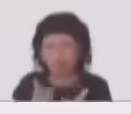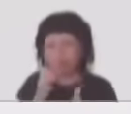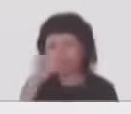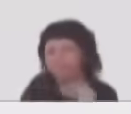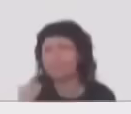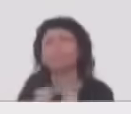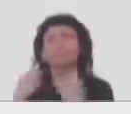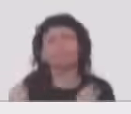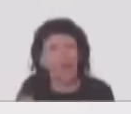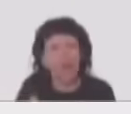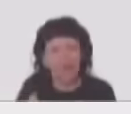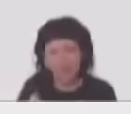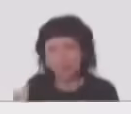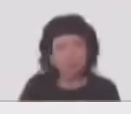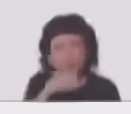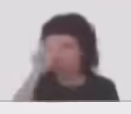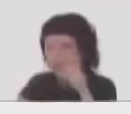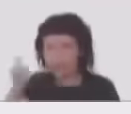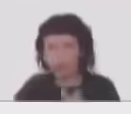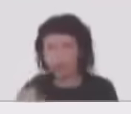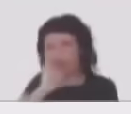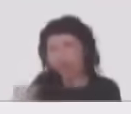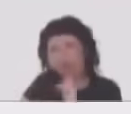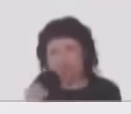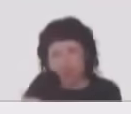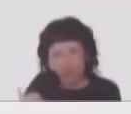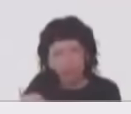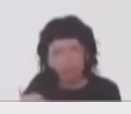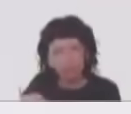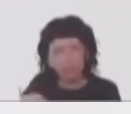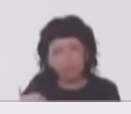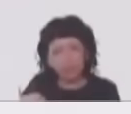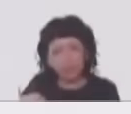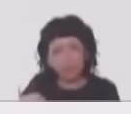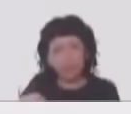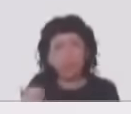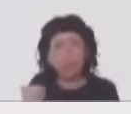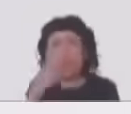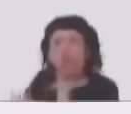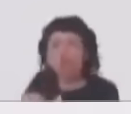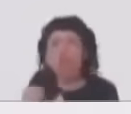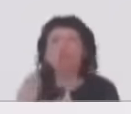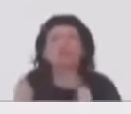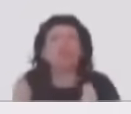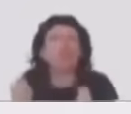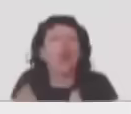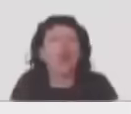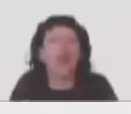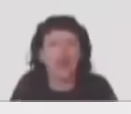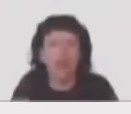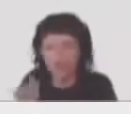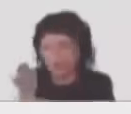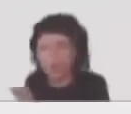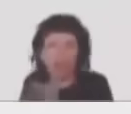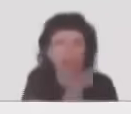Intentaron contarle a cada argentino y a cada argentina cuál era y cuál es el